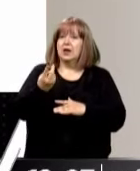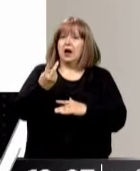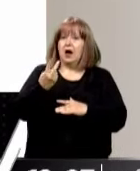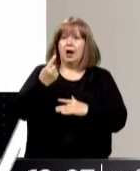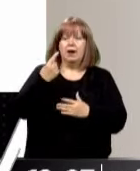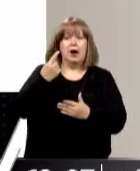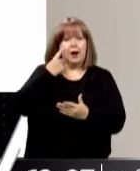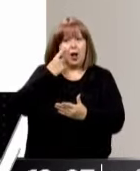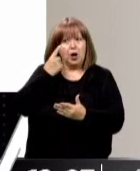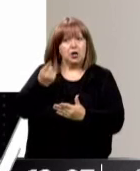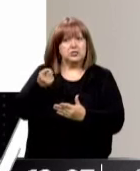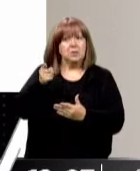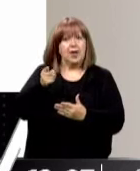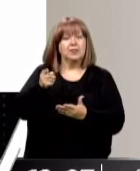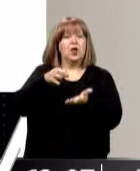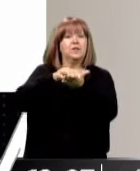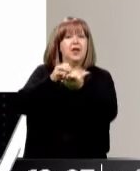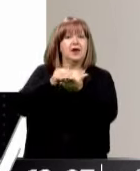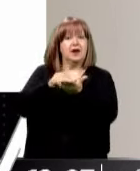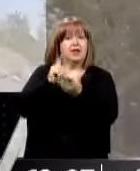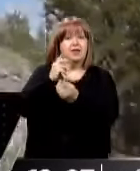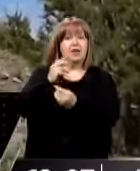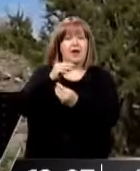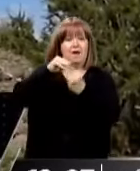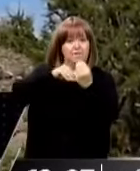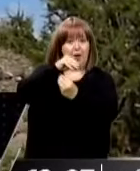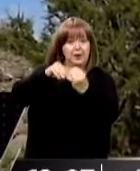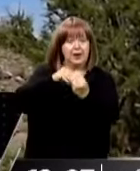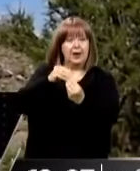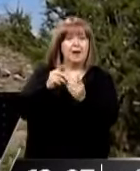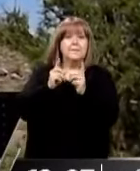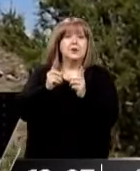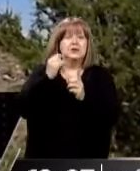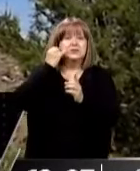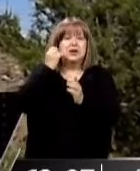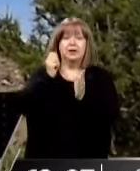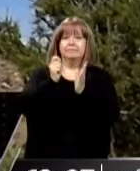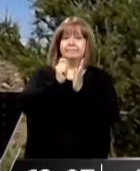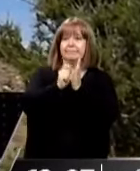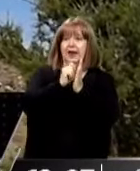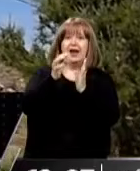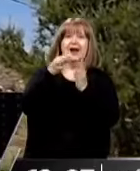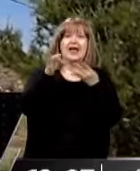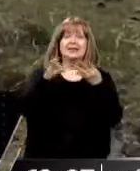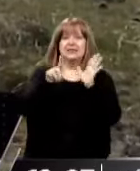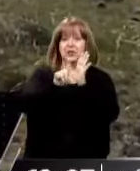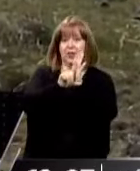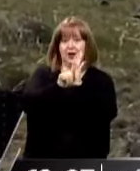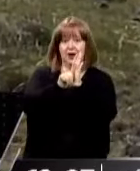comunidades en Mendoza a familias tras haber cumplido con los requisitos presuntamente establecidos por la